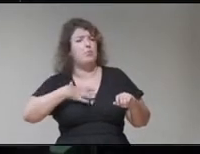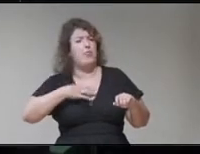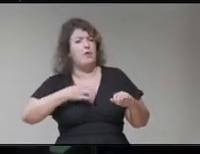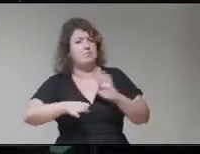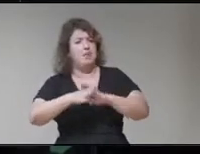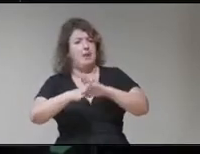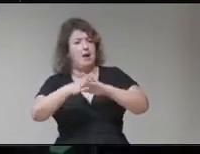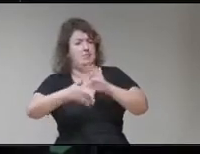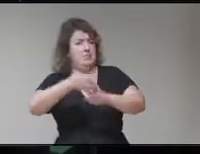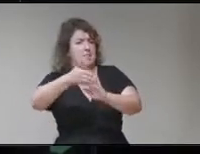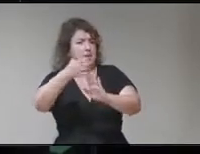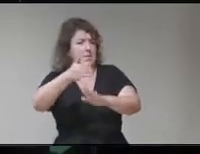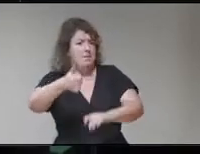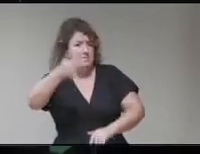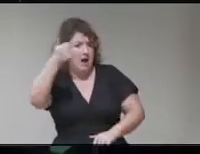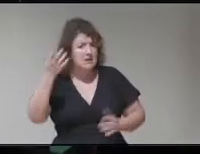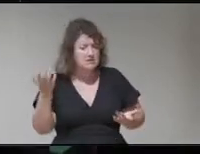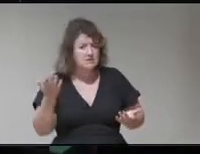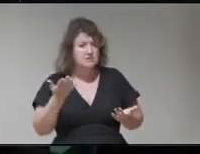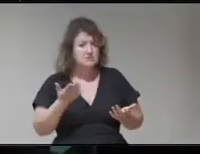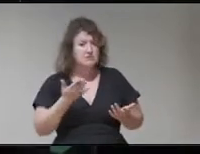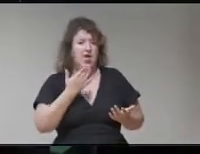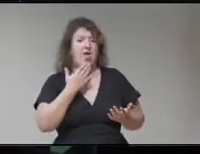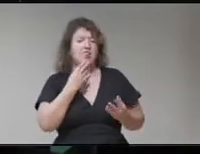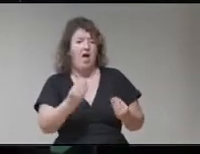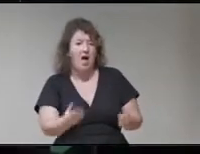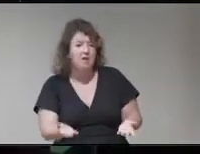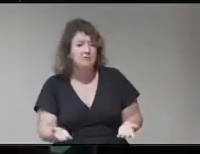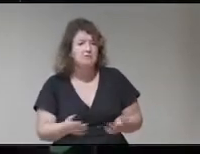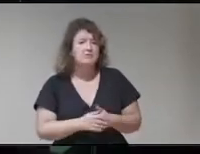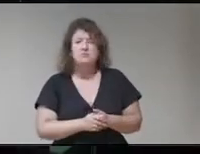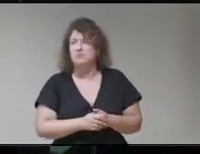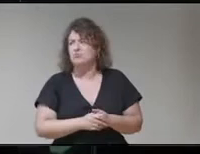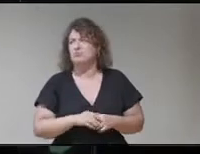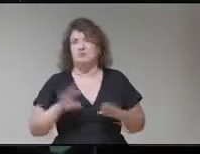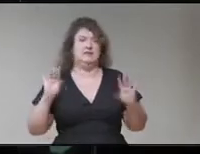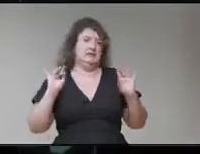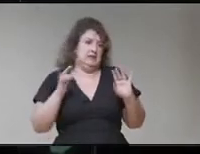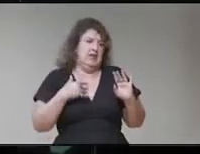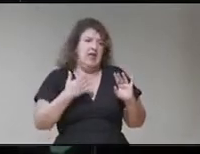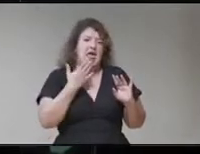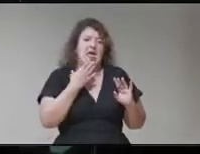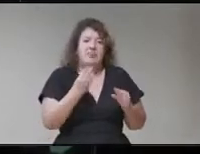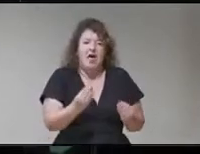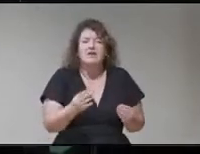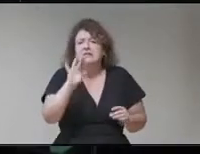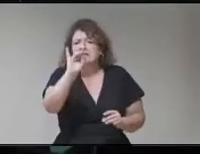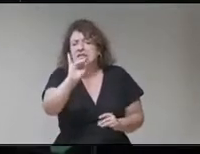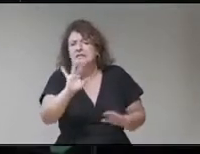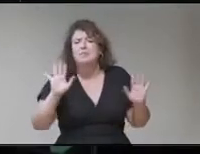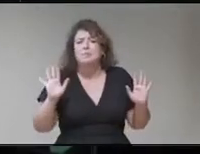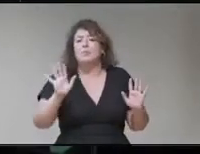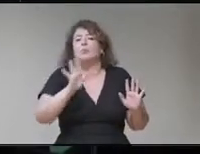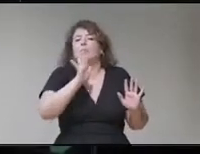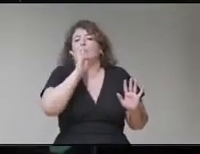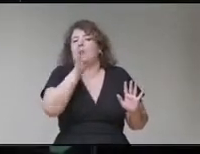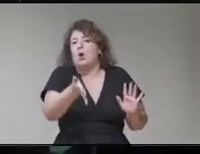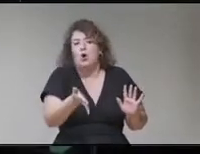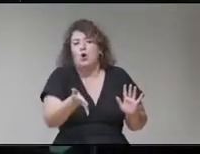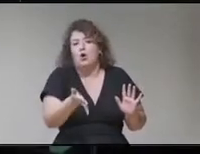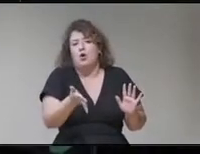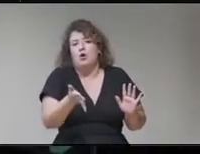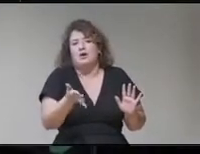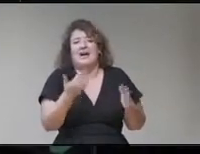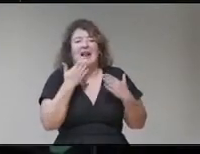Por supuesto, claro que sí. La longevidad ha aumentado, pero fundamentalmente porque hay microbiólogos en